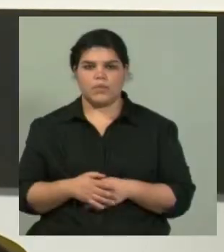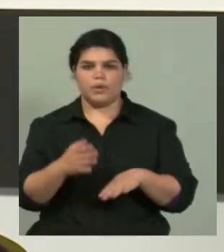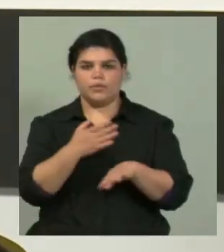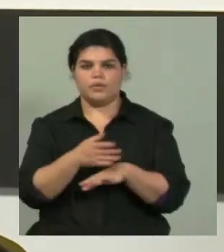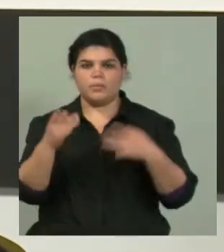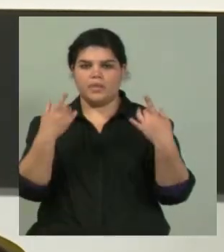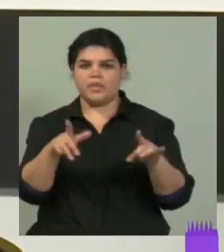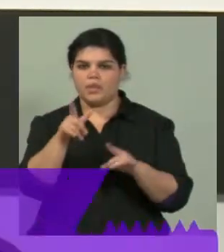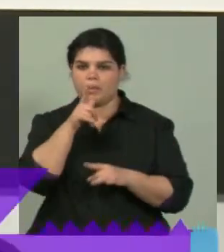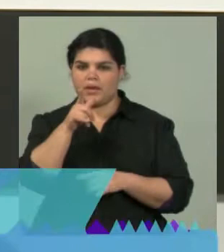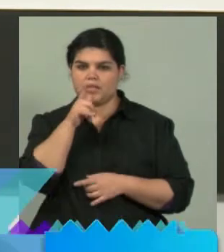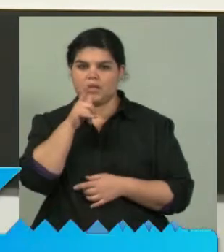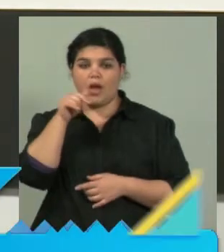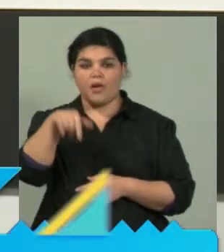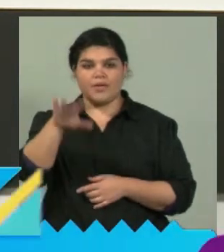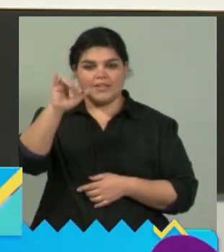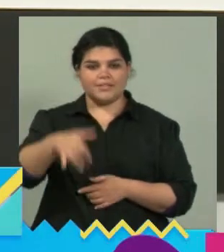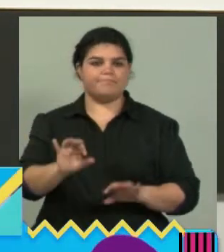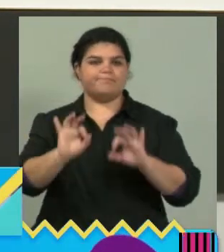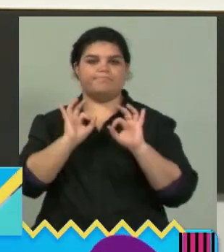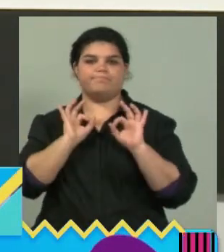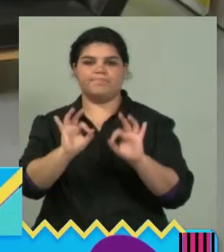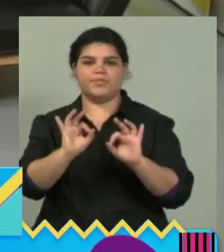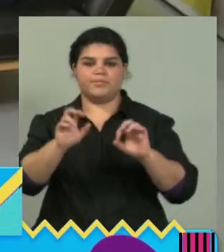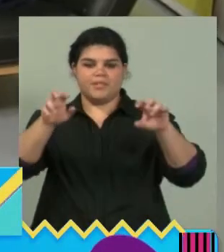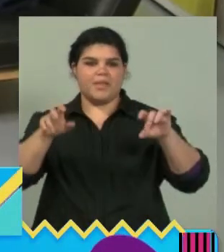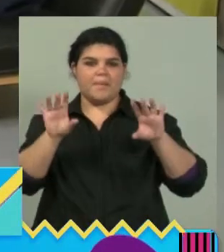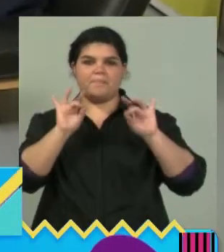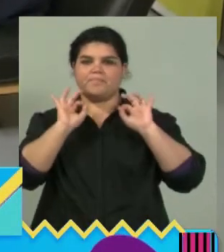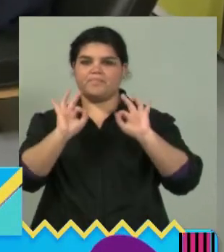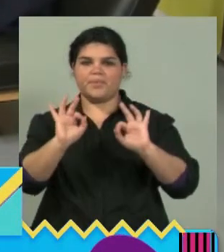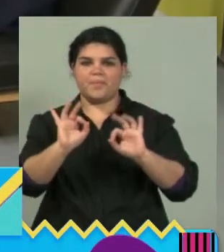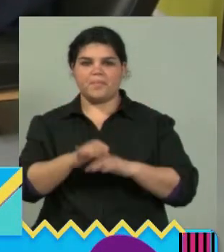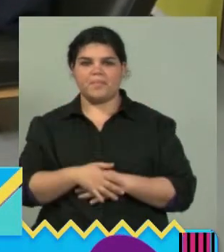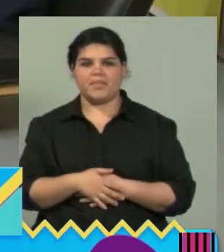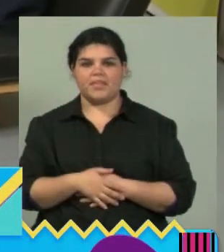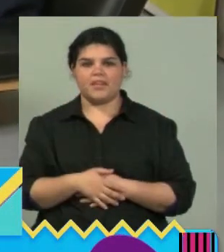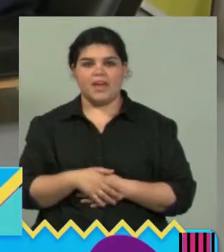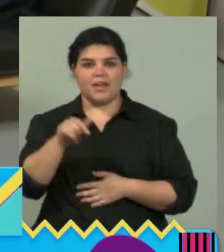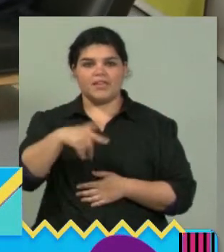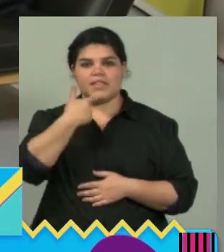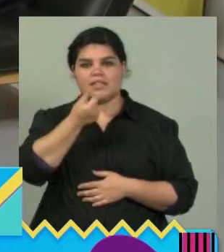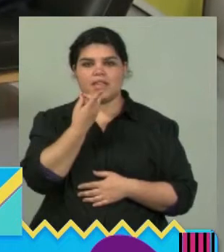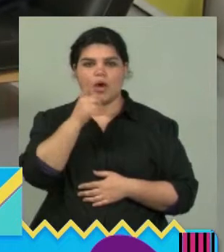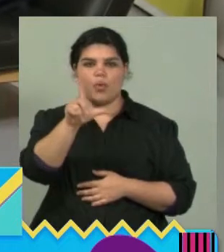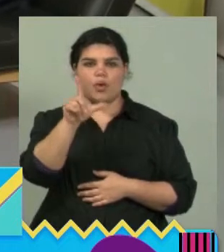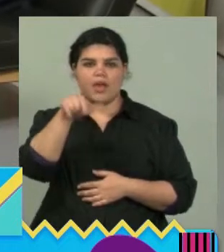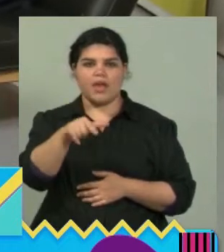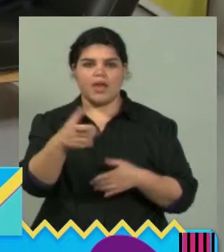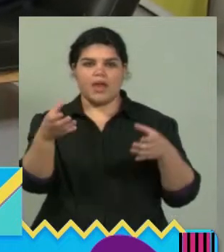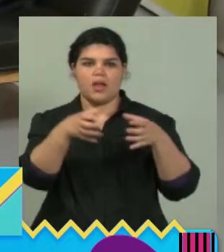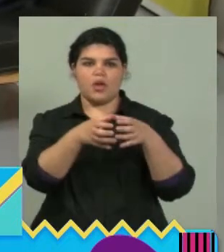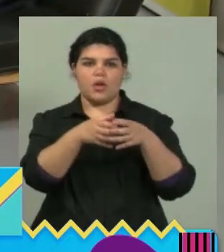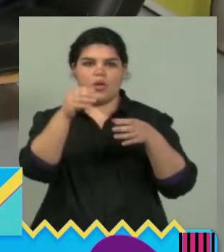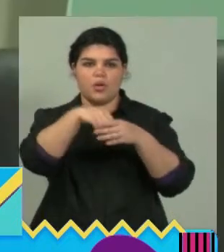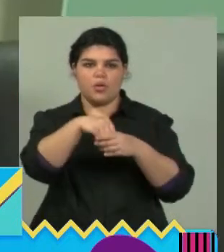Continuamos en Distintos Parecidos. Ahora sí se completó el plantel, podríamos decirlo. Quedaron todos. Así, ahora sí. Llegó Saúl Ceballos, miembro de la Asamblea. Hatchell